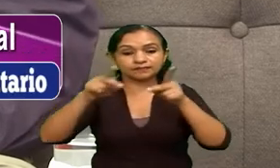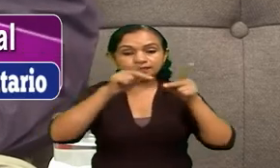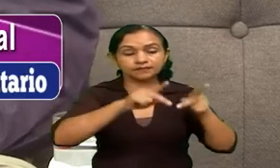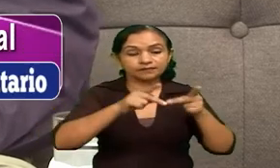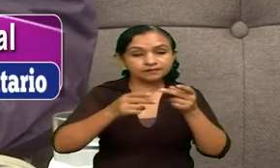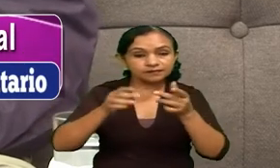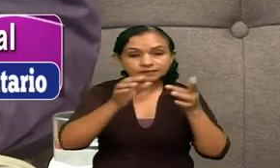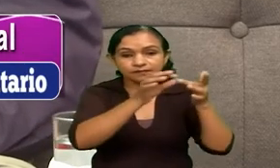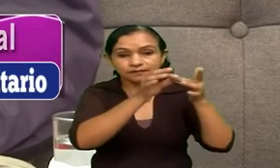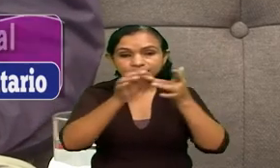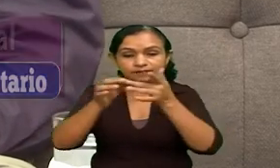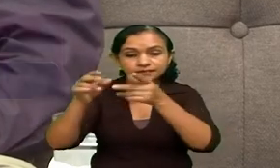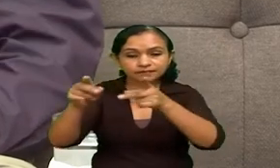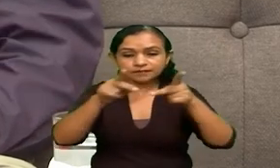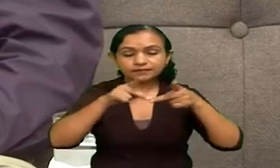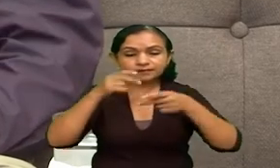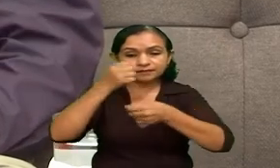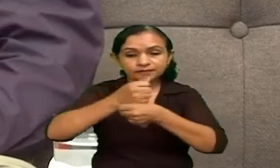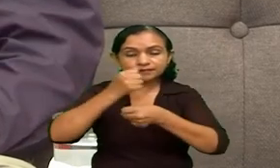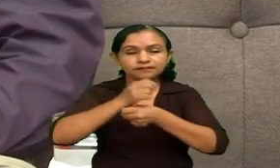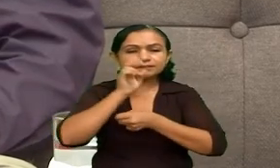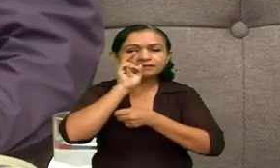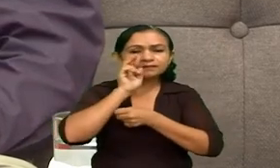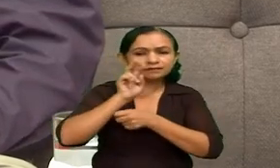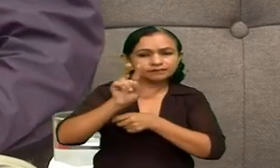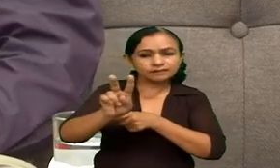técnicos, los especialistas, es ver